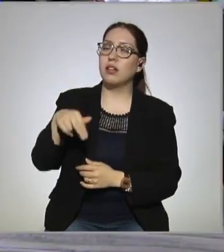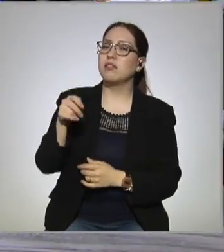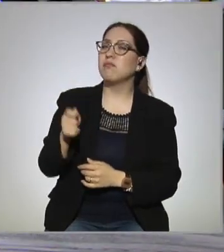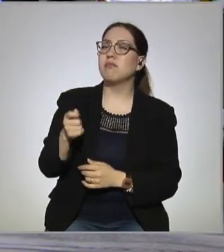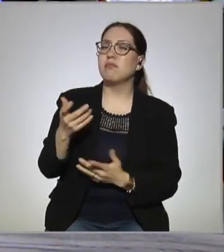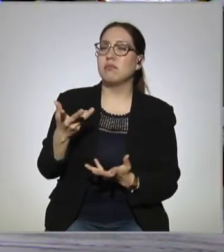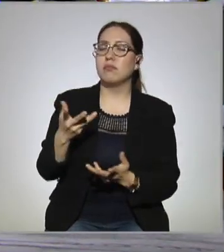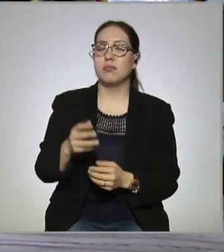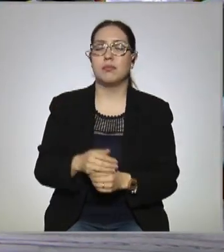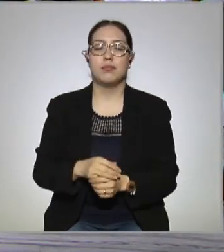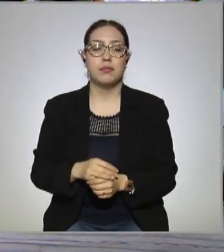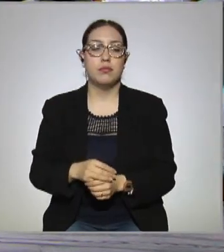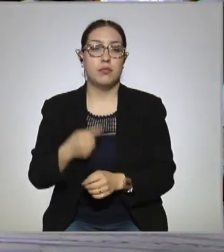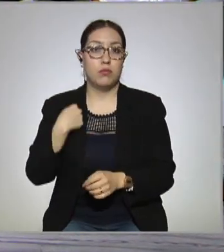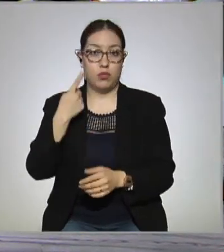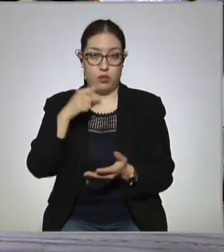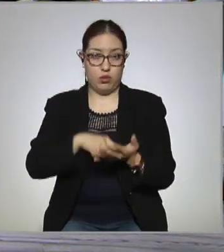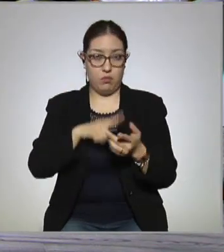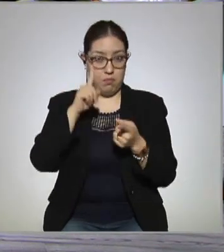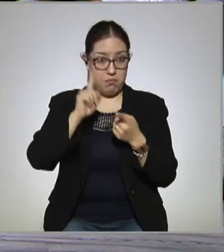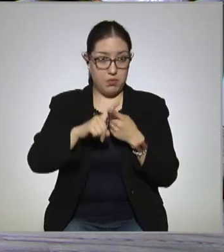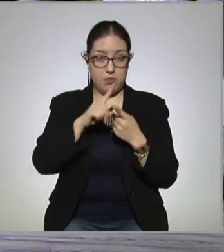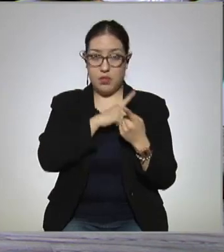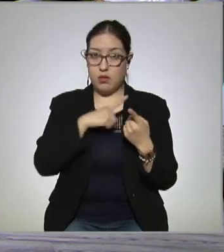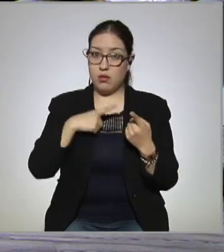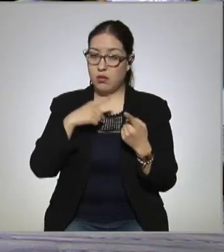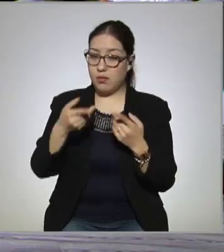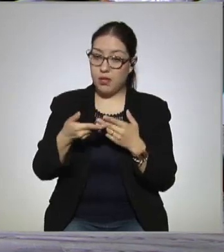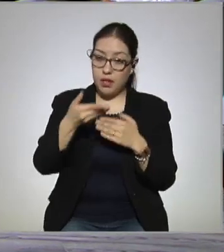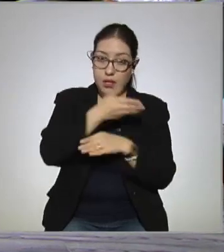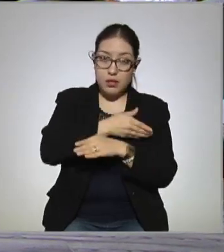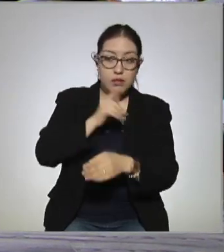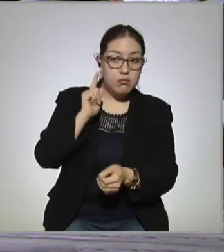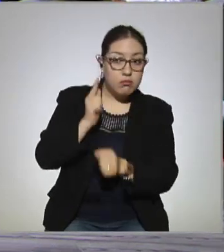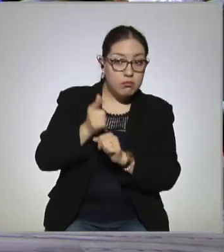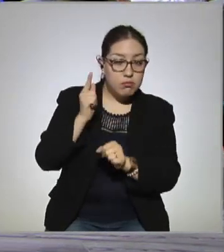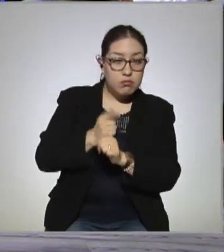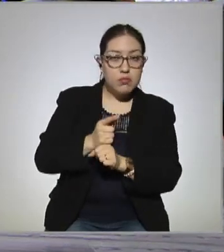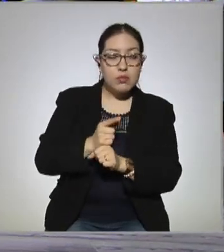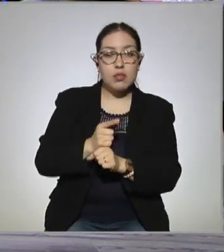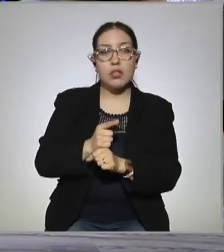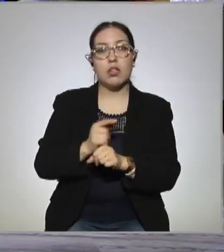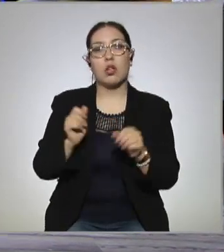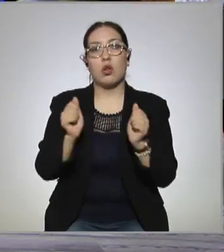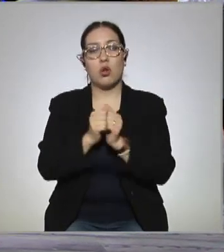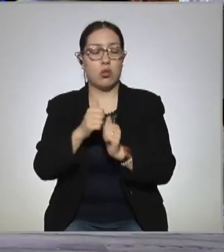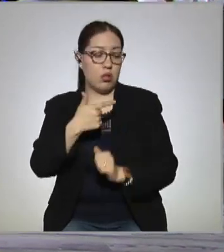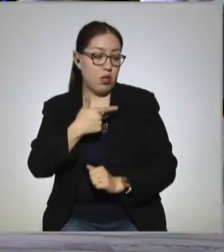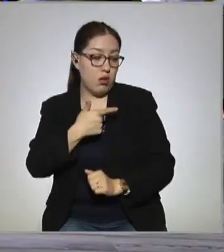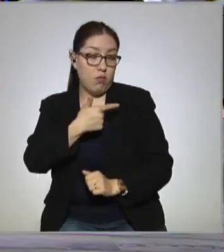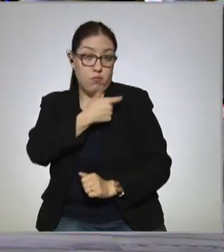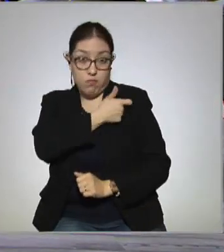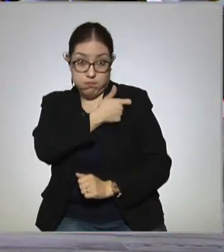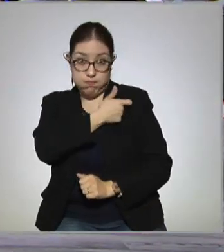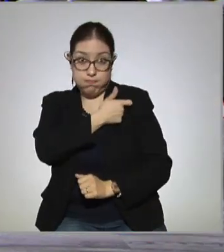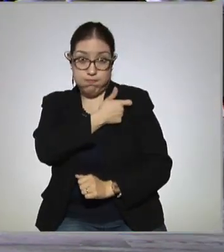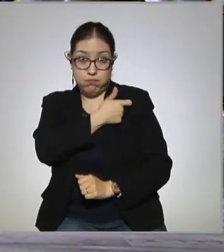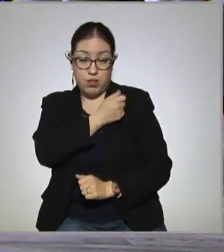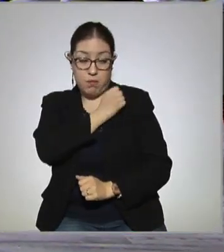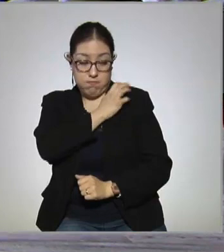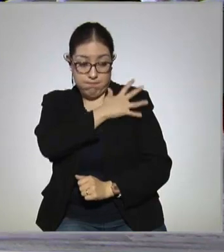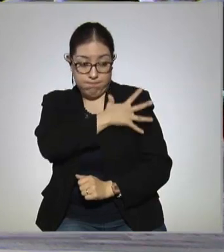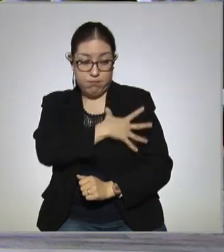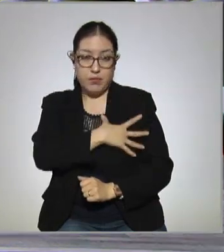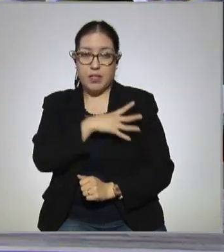tema lo principal es primero tener un diagnóstico. La infiltración con un esteroide a nivel del espacio del hombro. ¿Qué